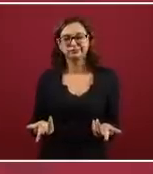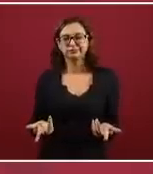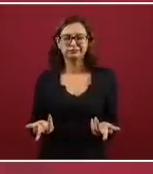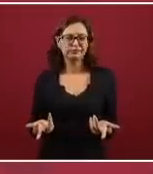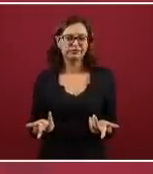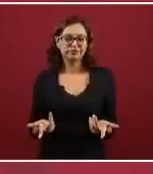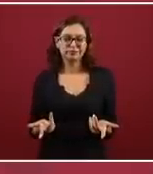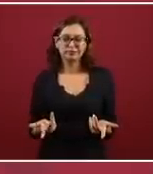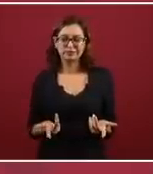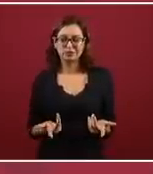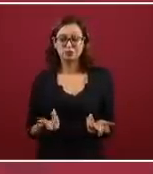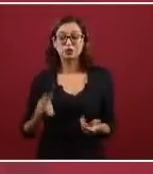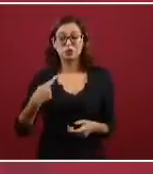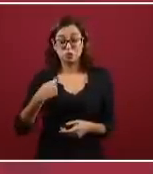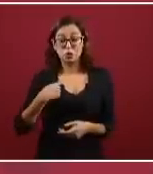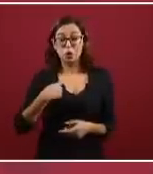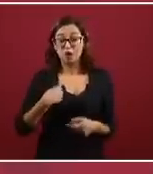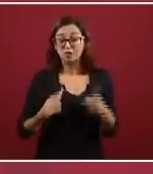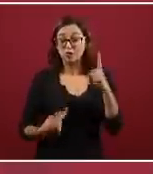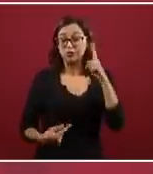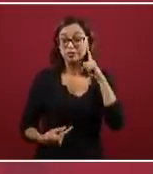lo escuché a un rector